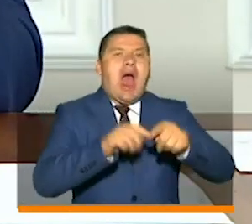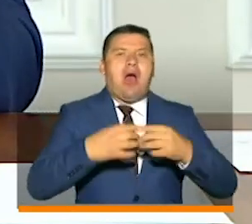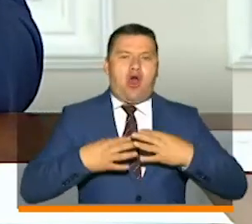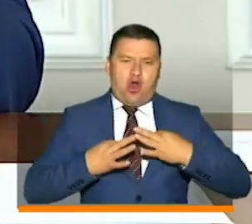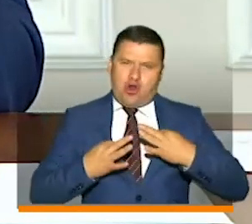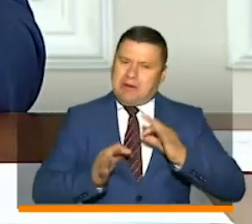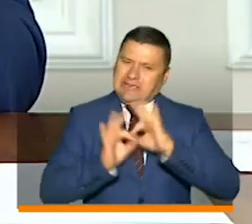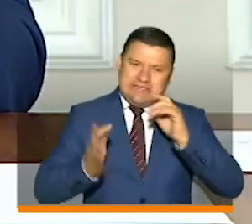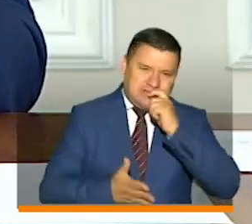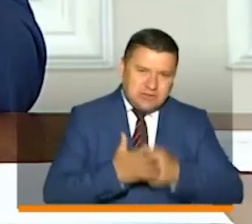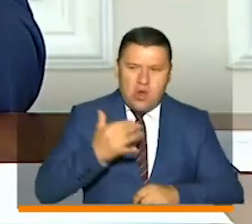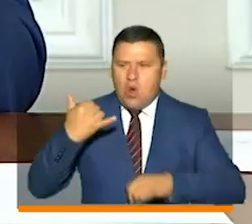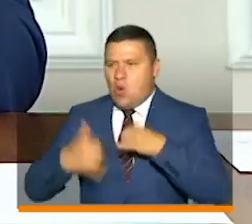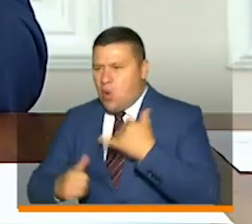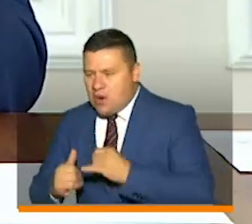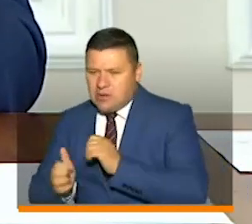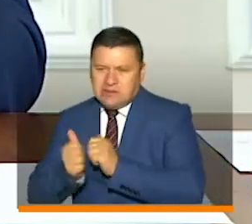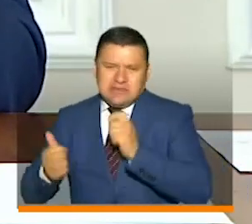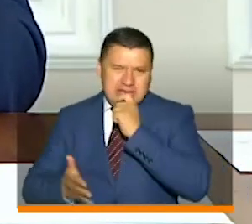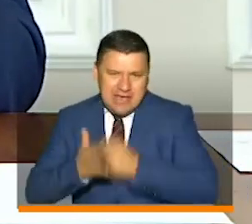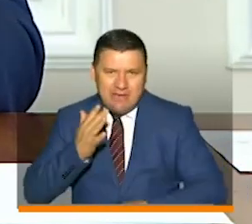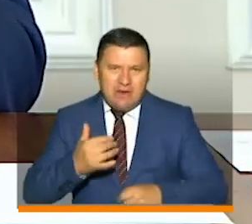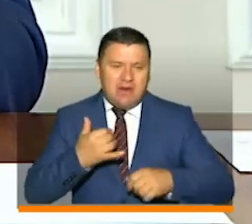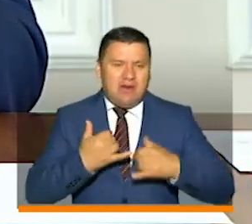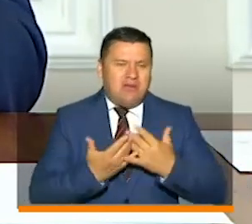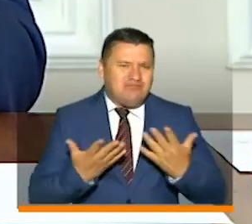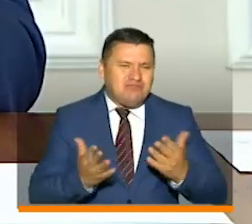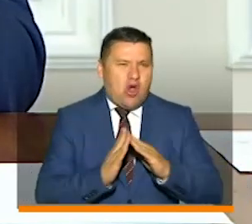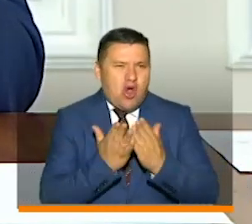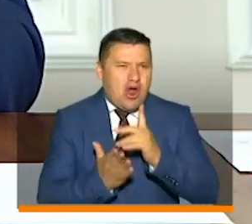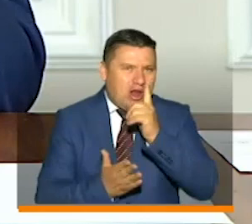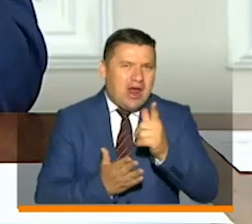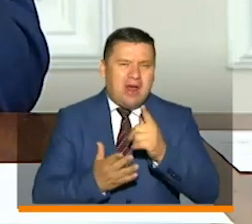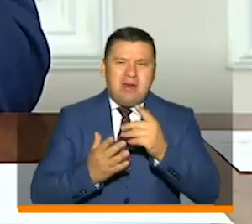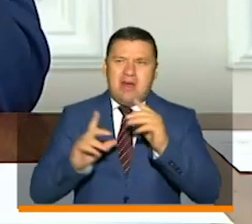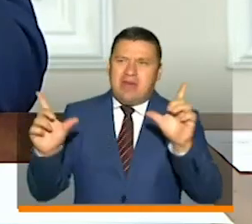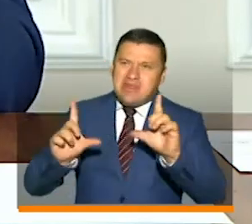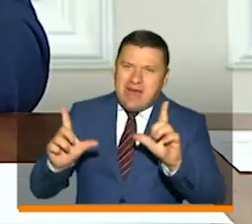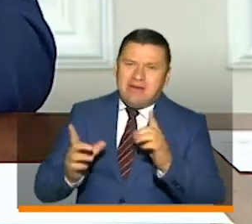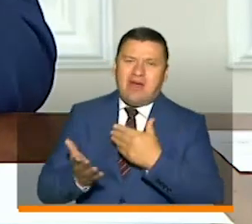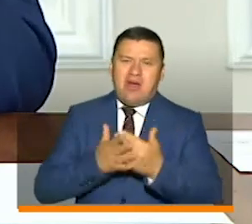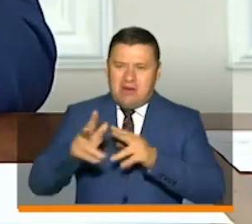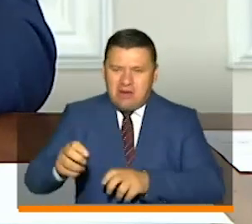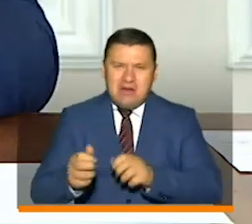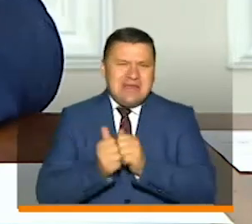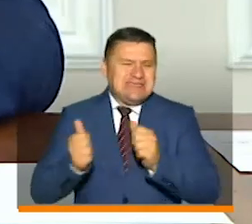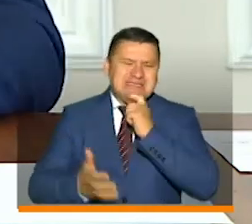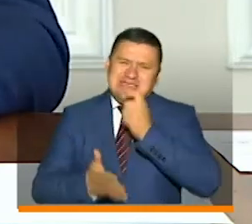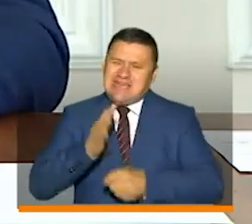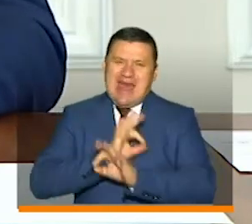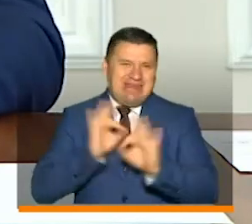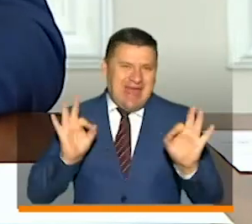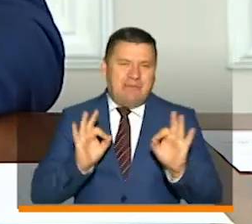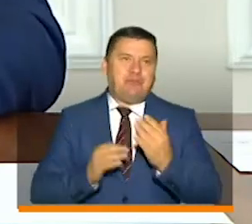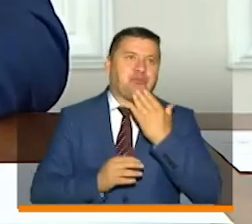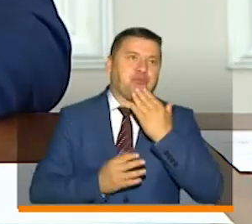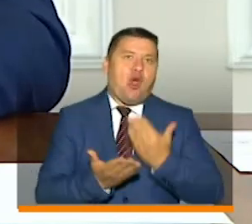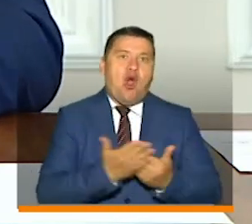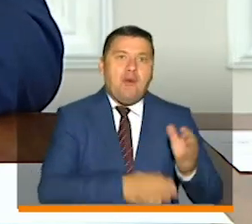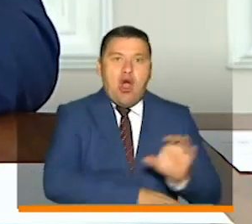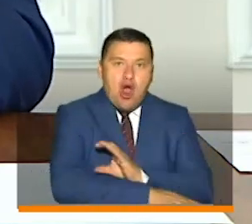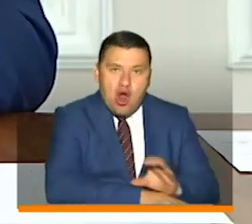vestuario juguetes útiles escolares electrodomésticos insumos agrícolas y también equipos como